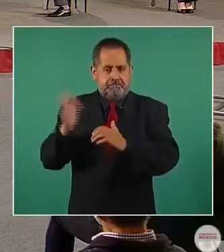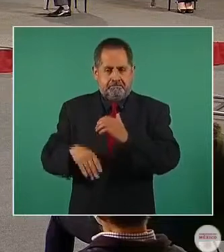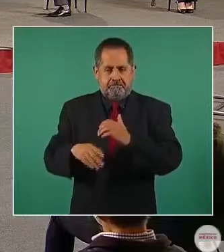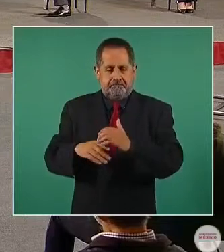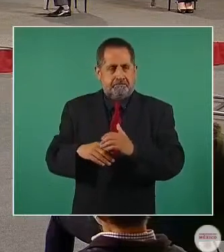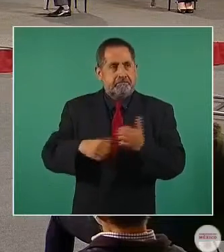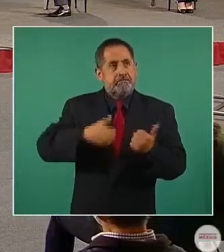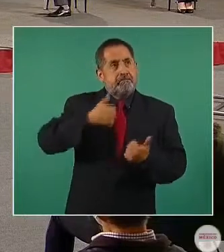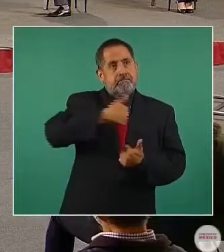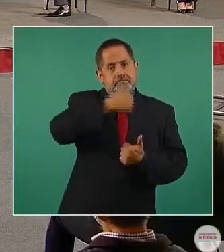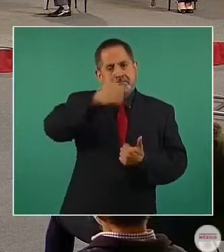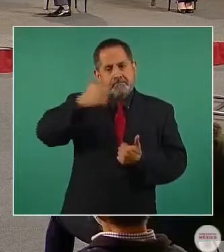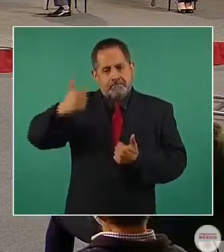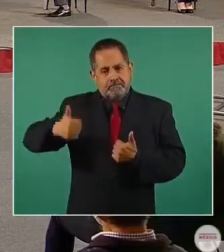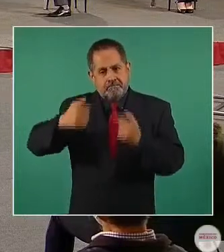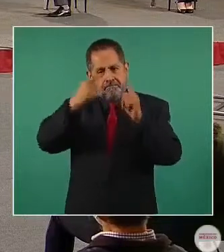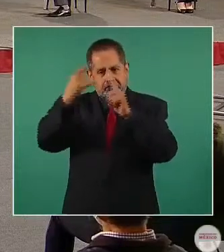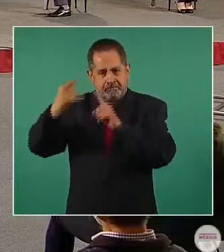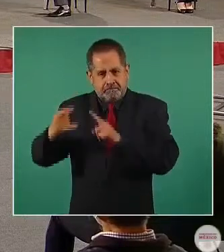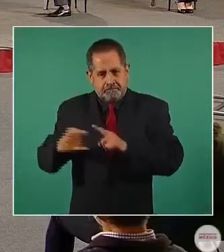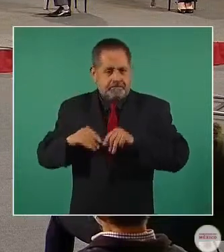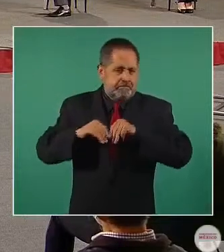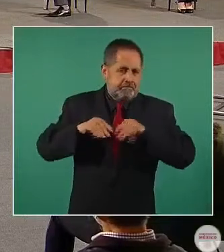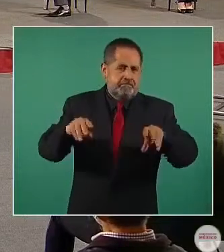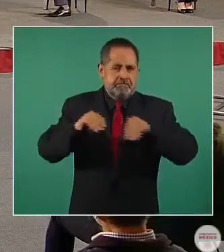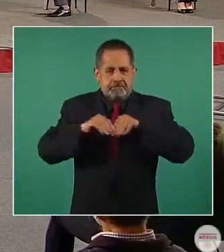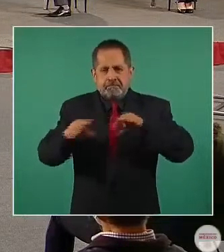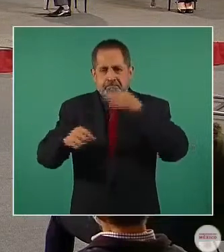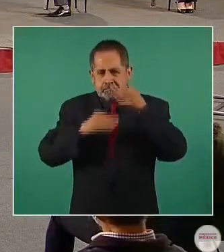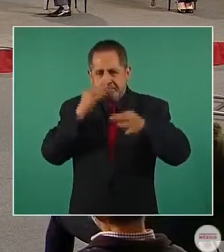cerramos esta comunicación,